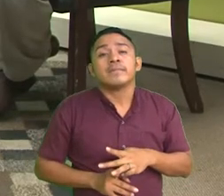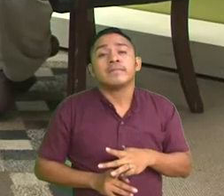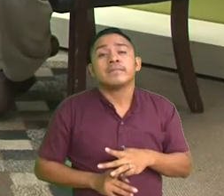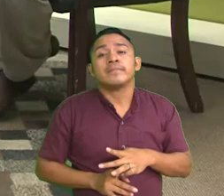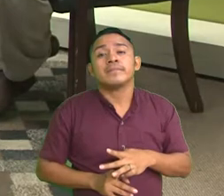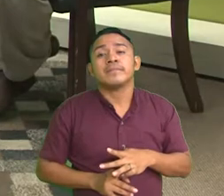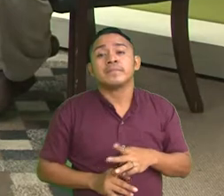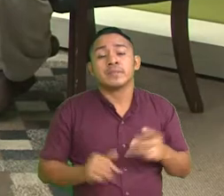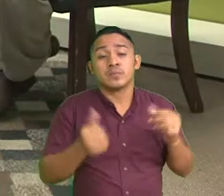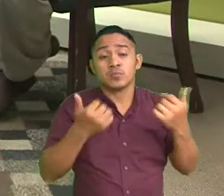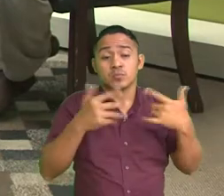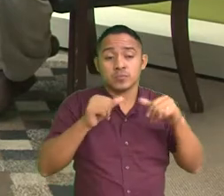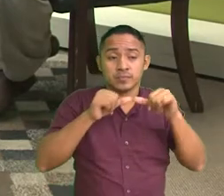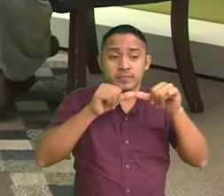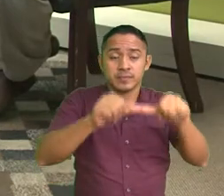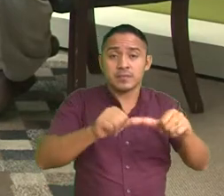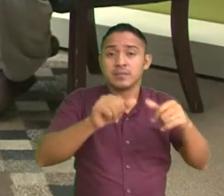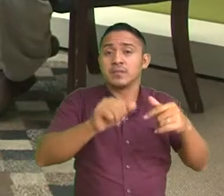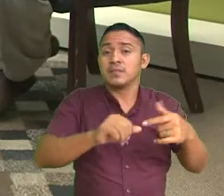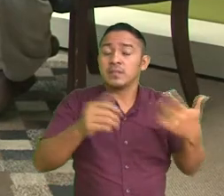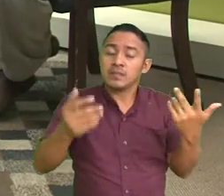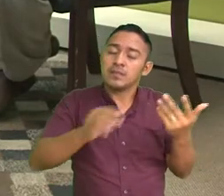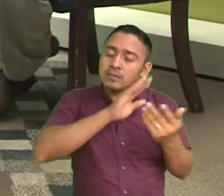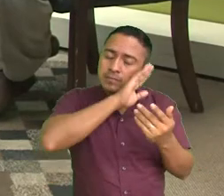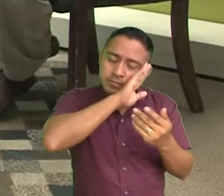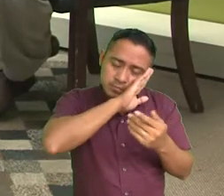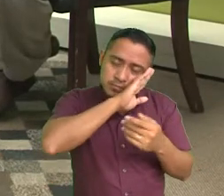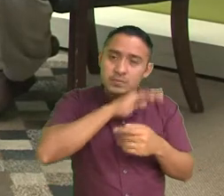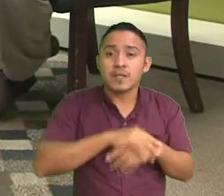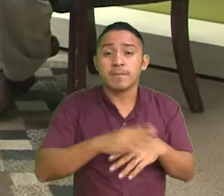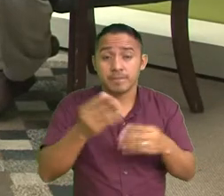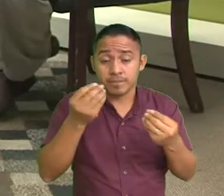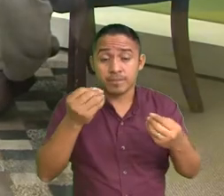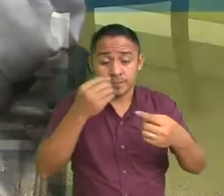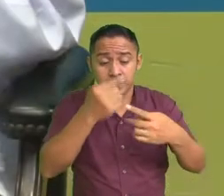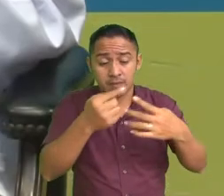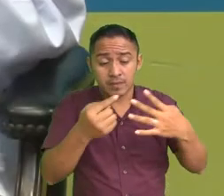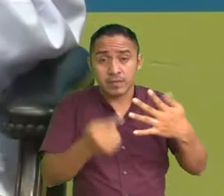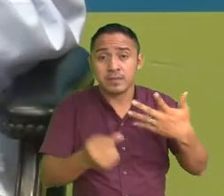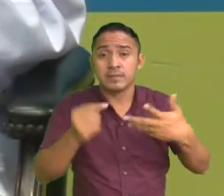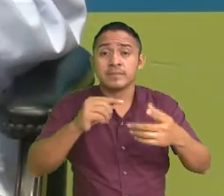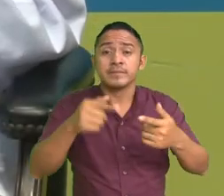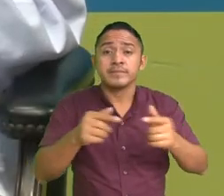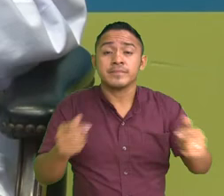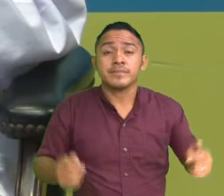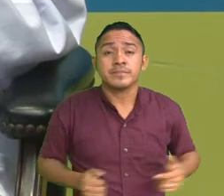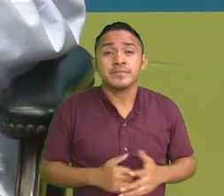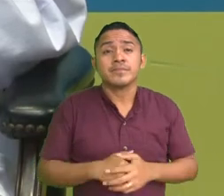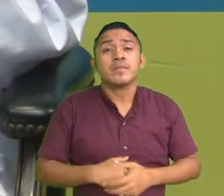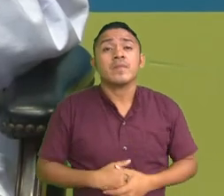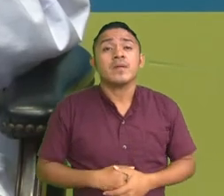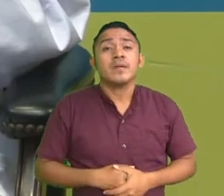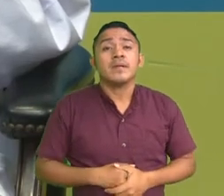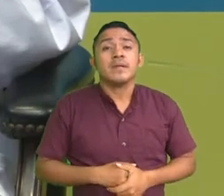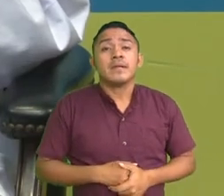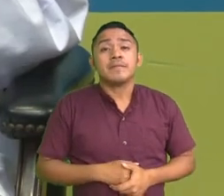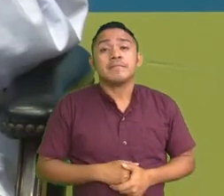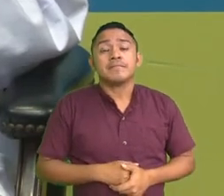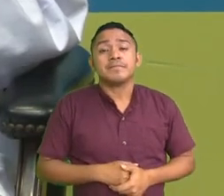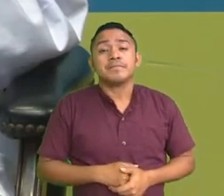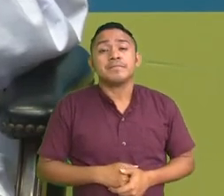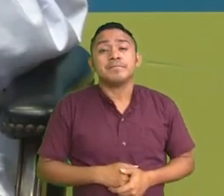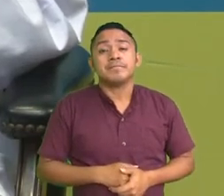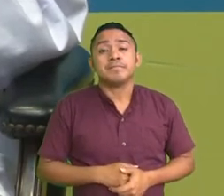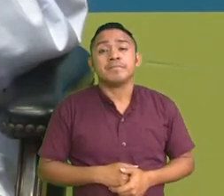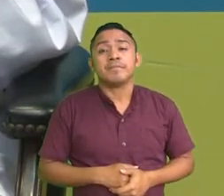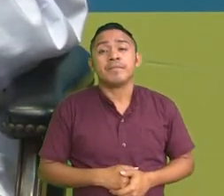la continuidad del sueño. La verdad es que hay varias clasificaciones. Y entonces, tenés la situación de que tenés